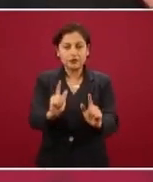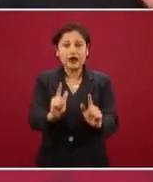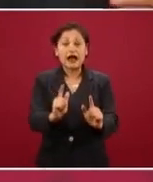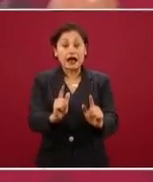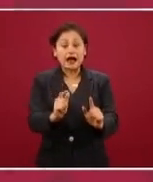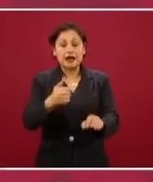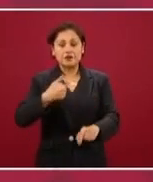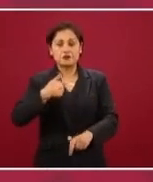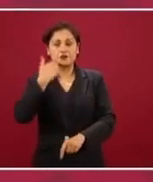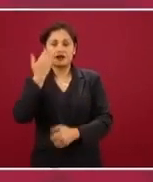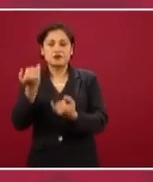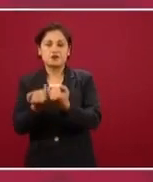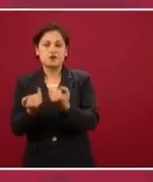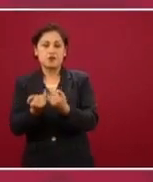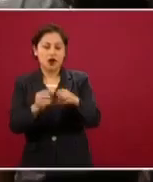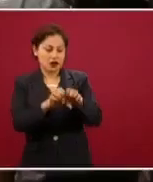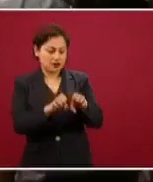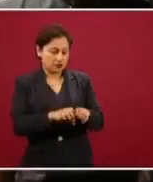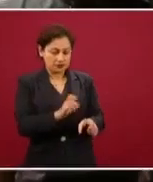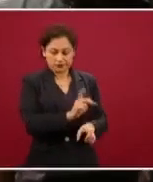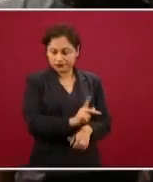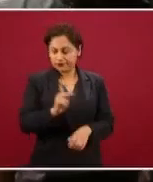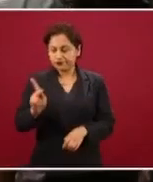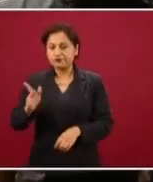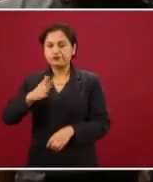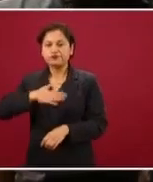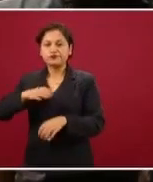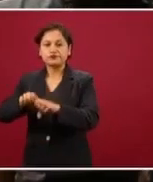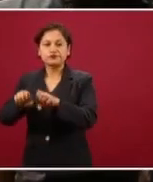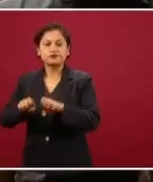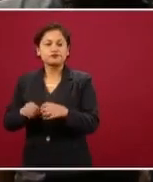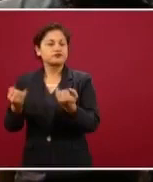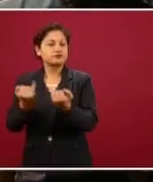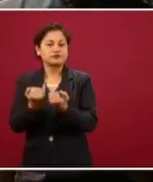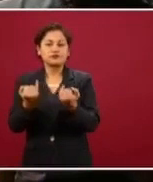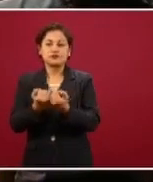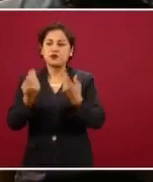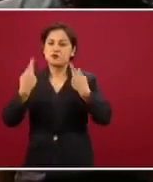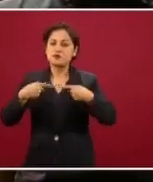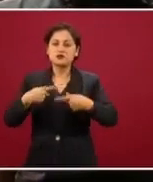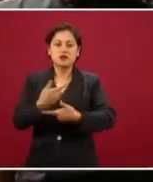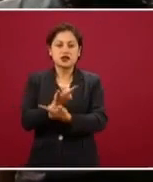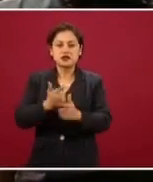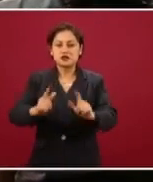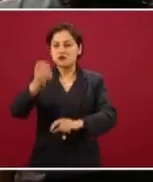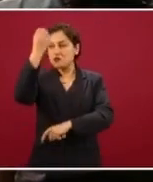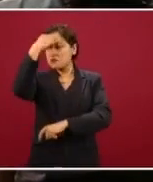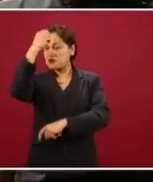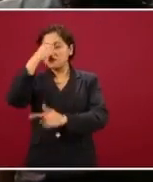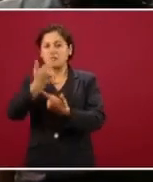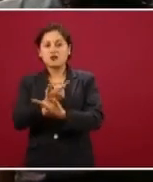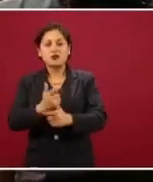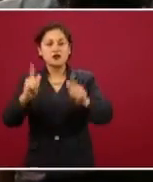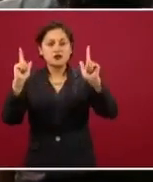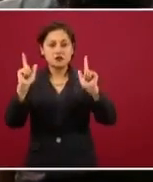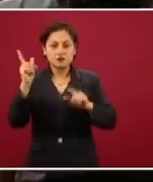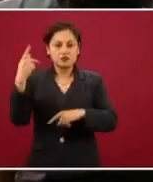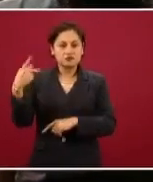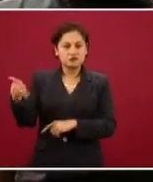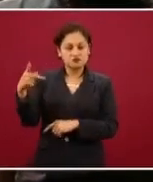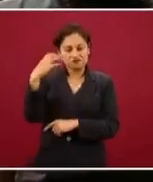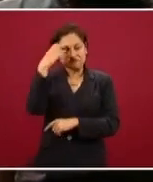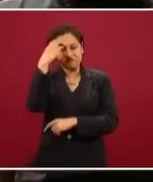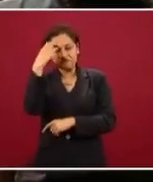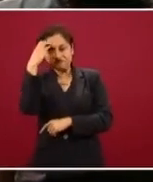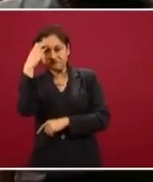con criterio. ¿Es el secreto del viernes que le elimina todas las palabras? No. Eso fue por lo